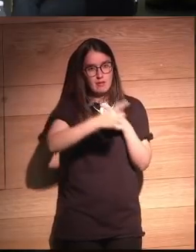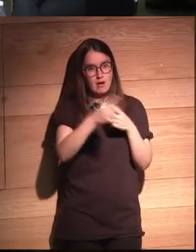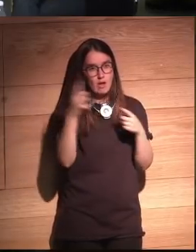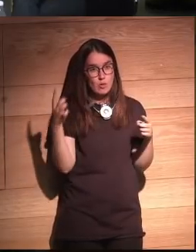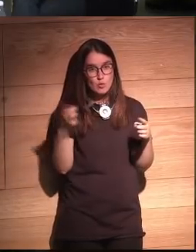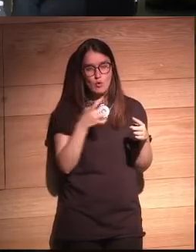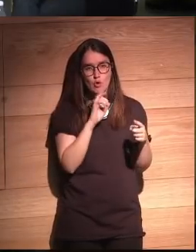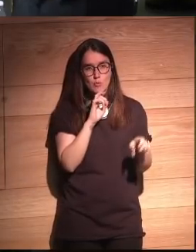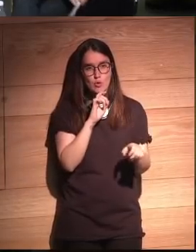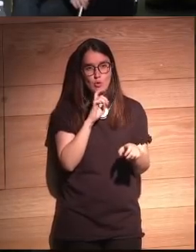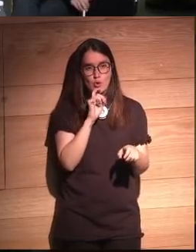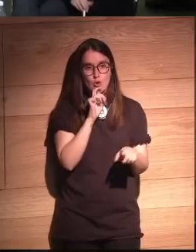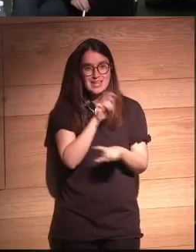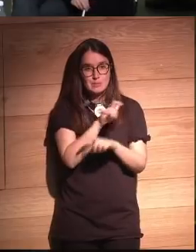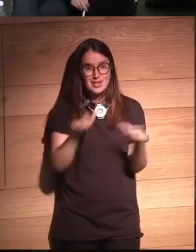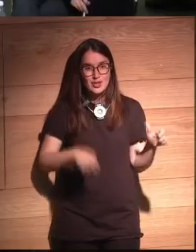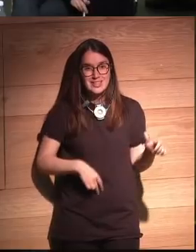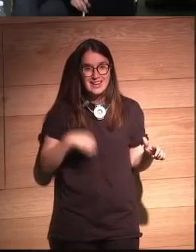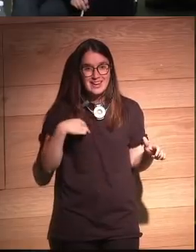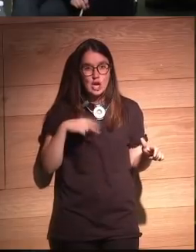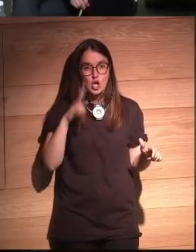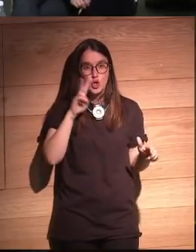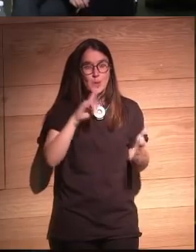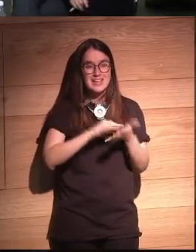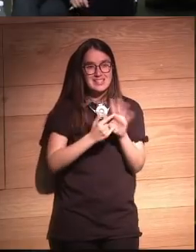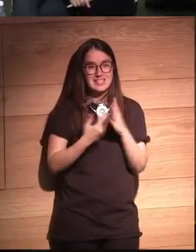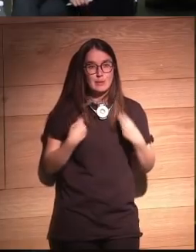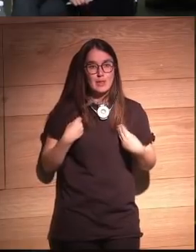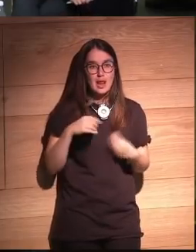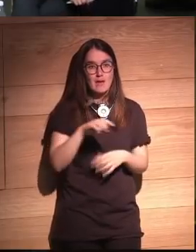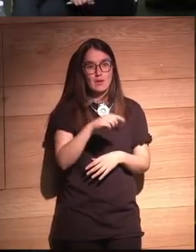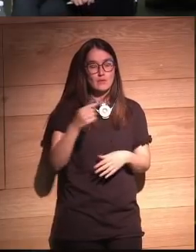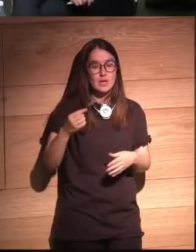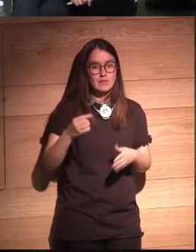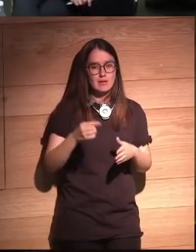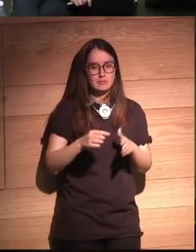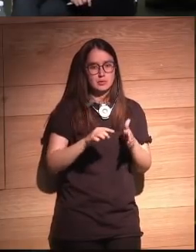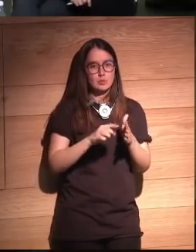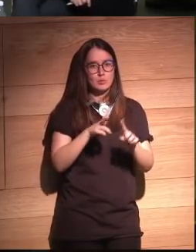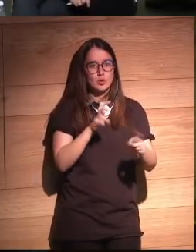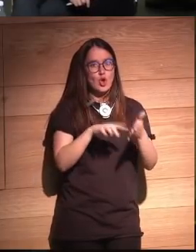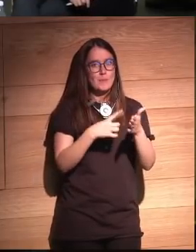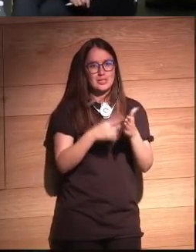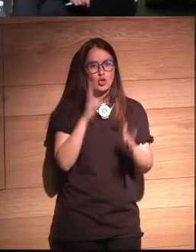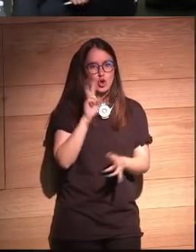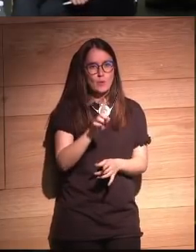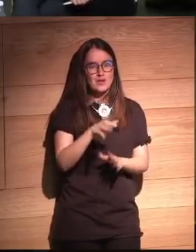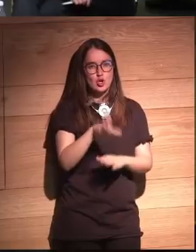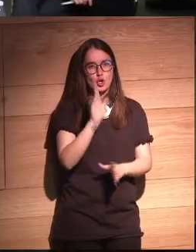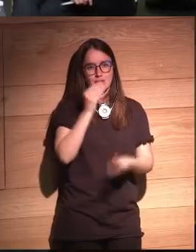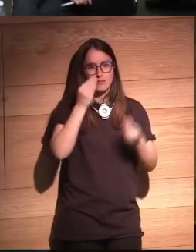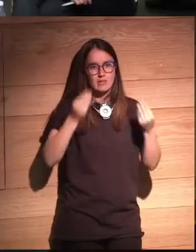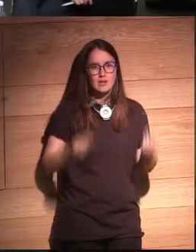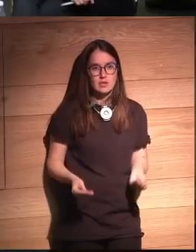y cómo la gente en general no ve el sistema de la vivienda en su totalidad y no lo entiende